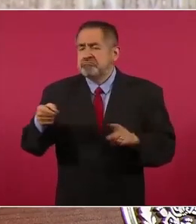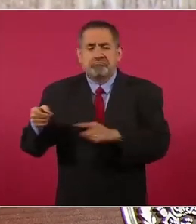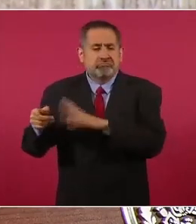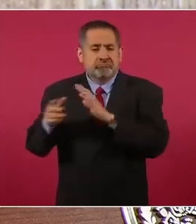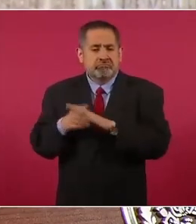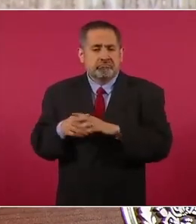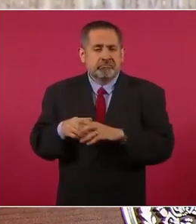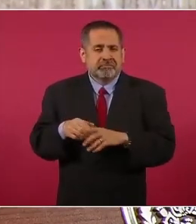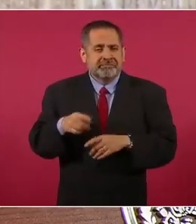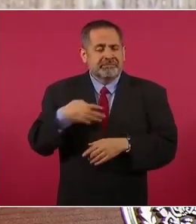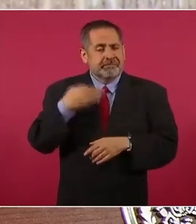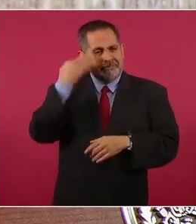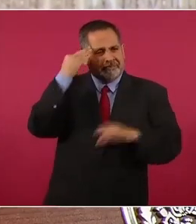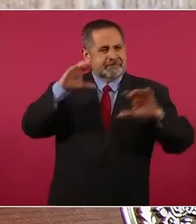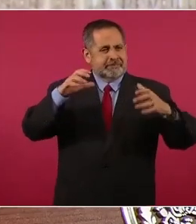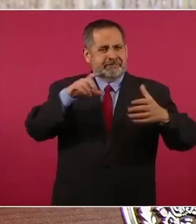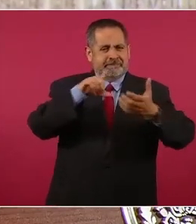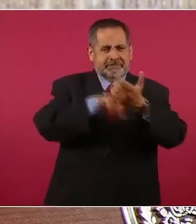el maximato